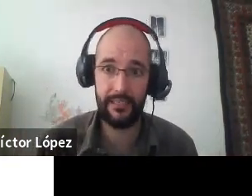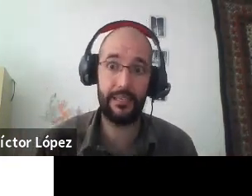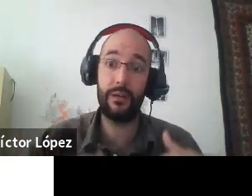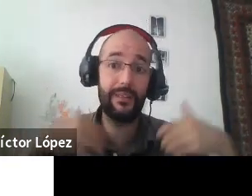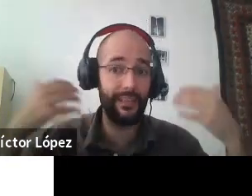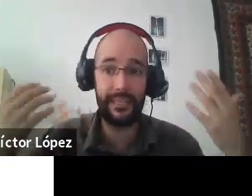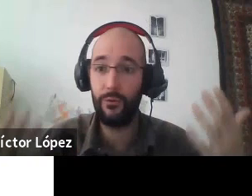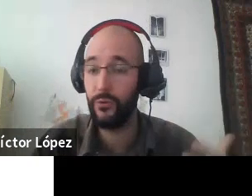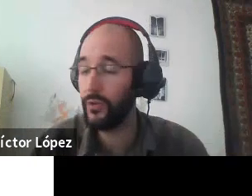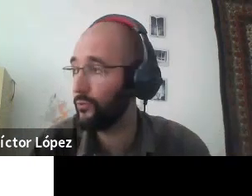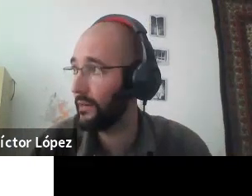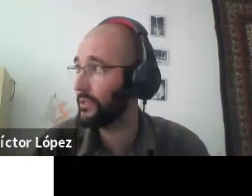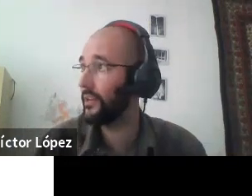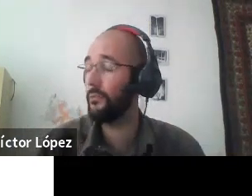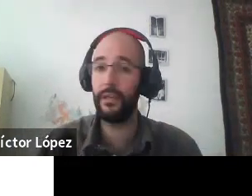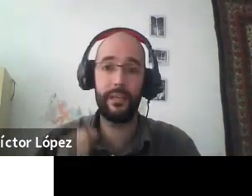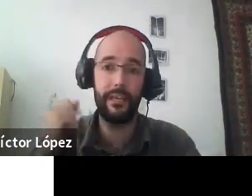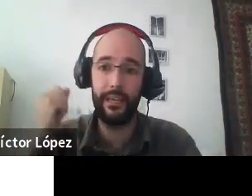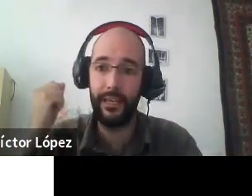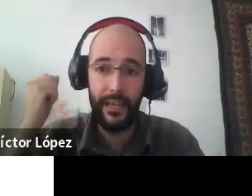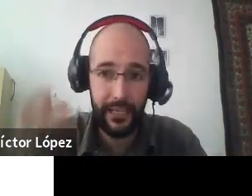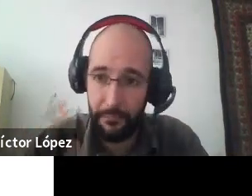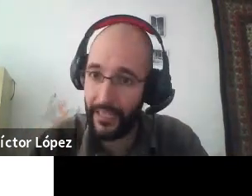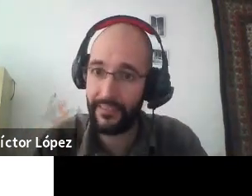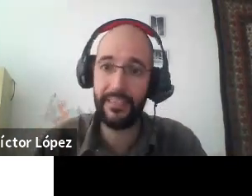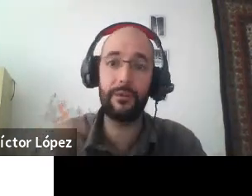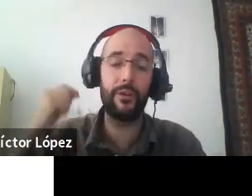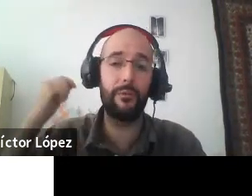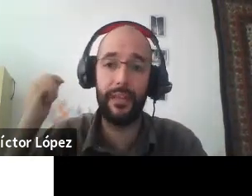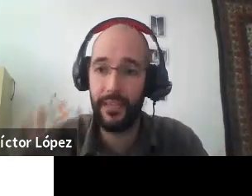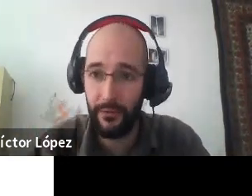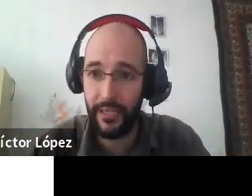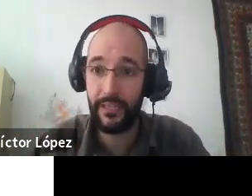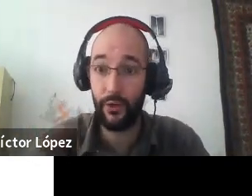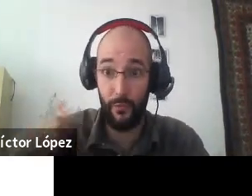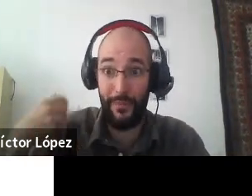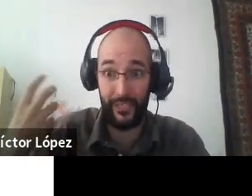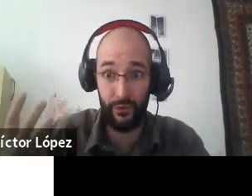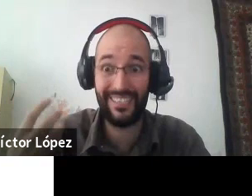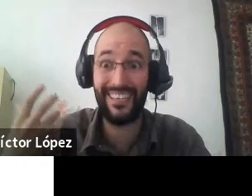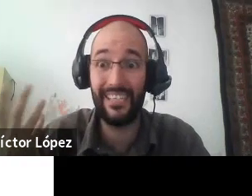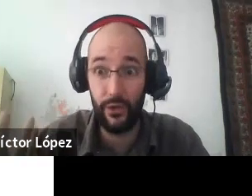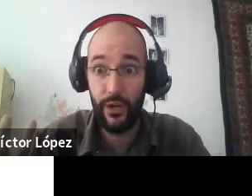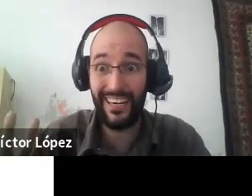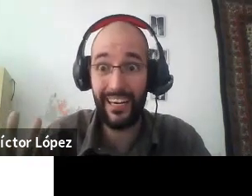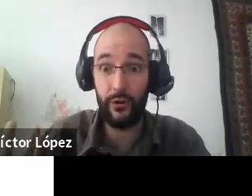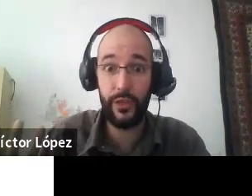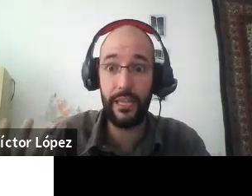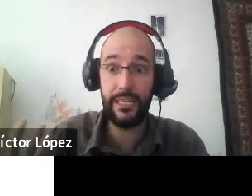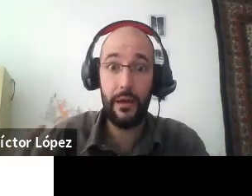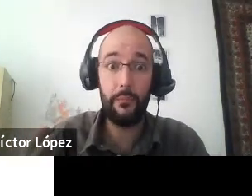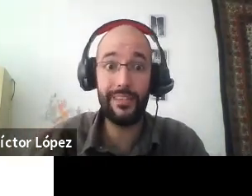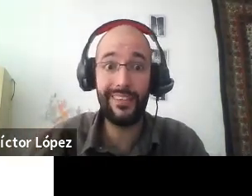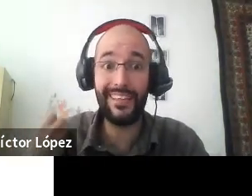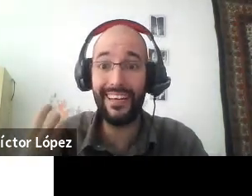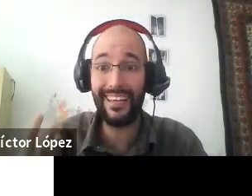pioneras. Y seguramente si a algunos les suena pues, el nombre de Kirkpatrick o el nombre de Dewey, ¿no? O personas que han sido